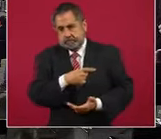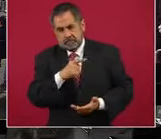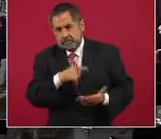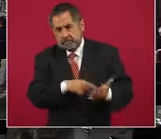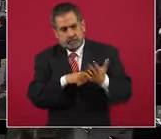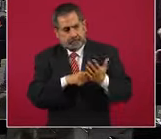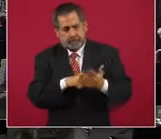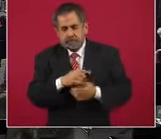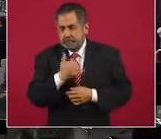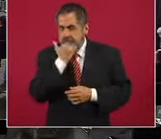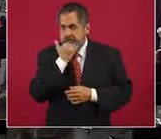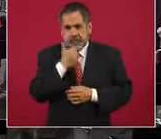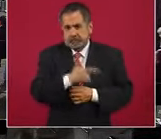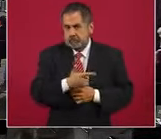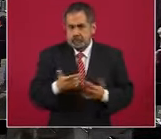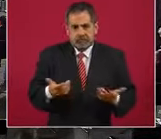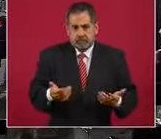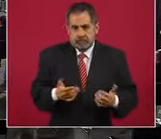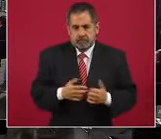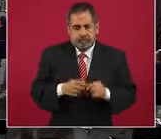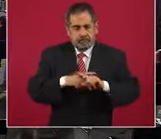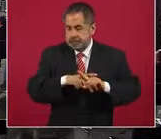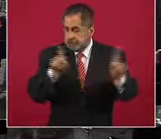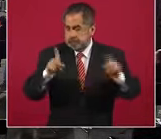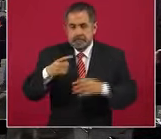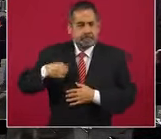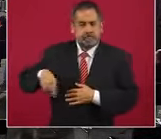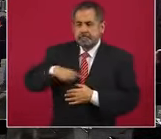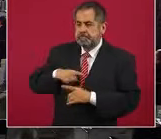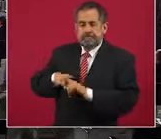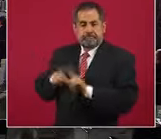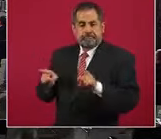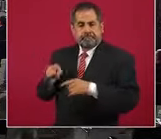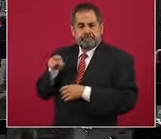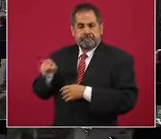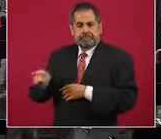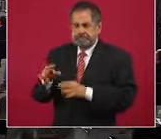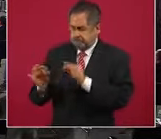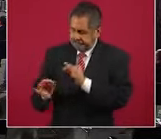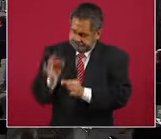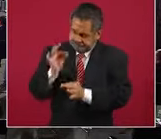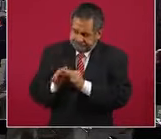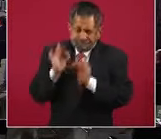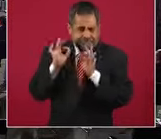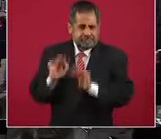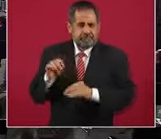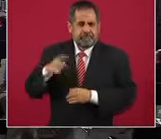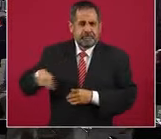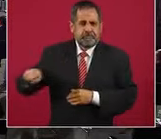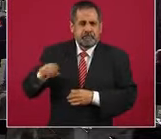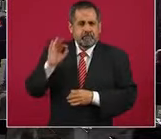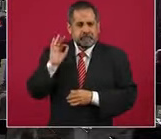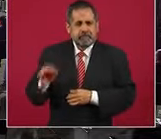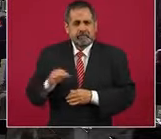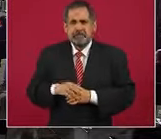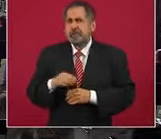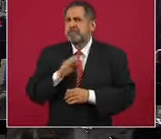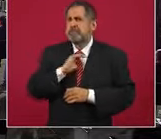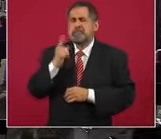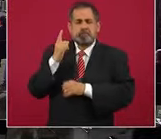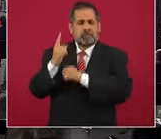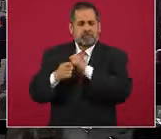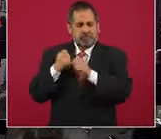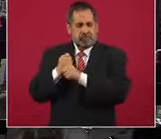Entonces, acá no es así. Aquí llevan poco más de un